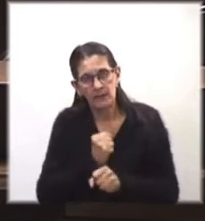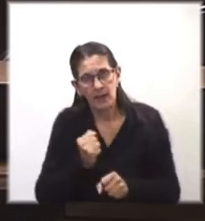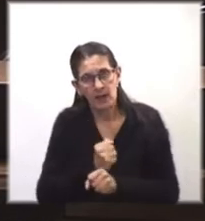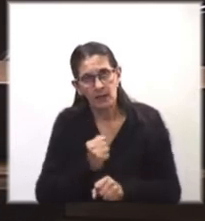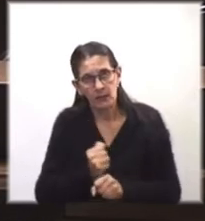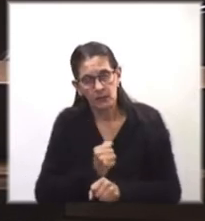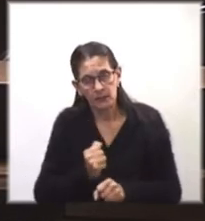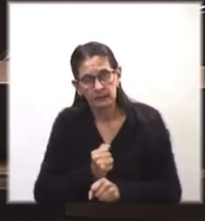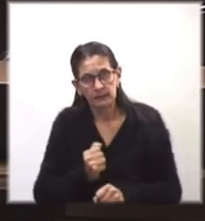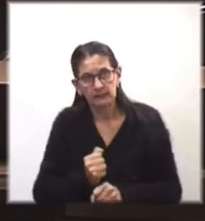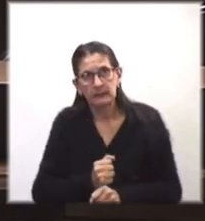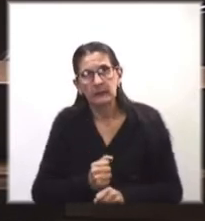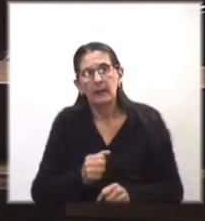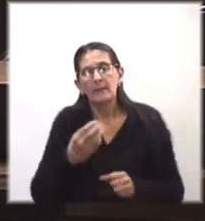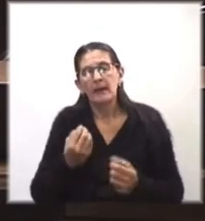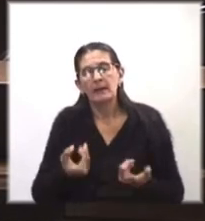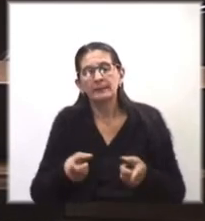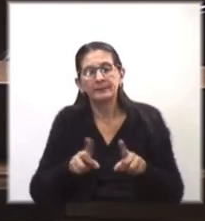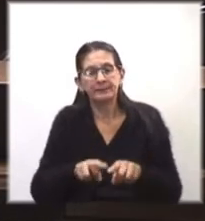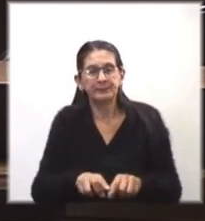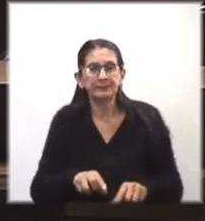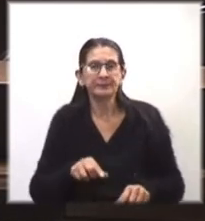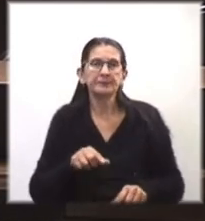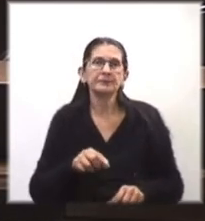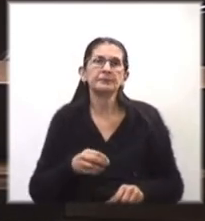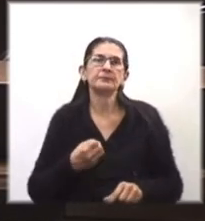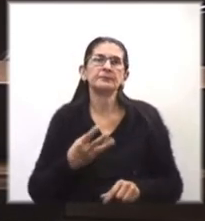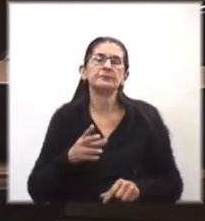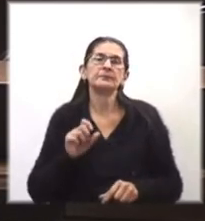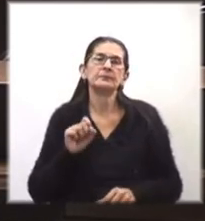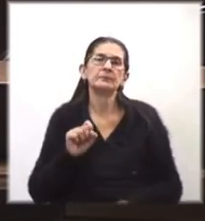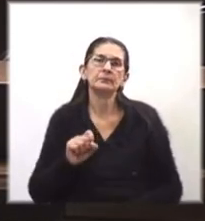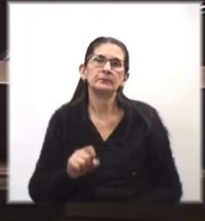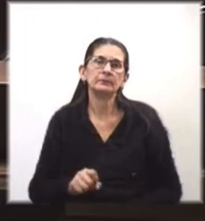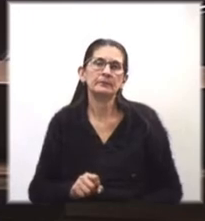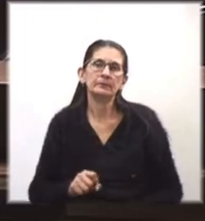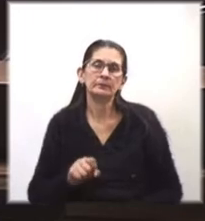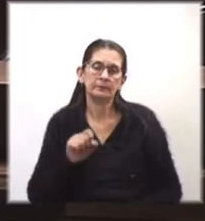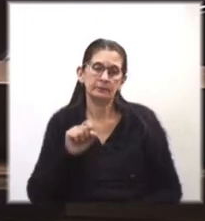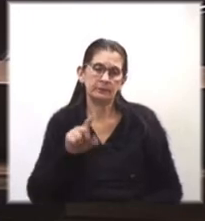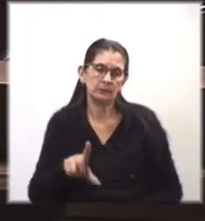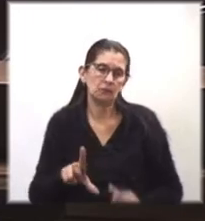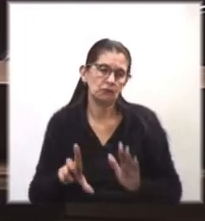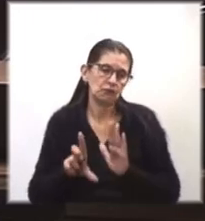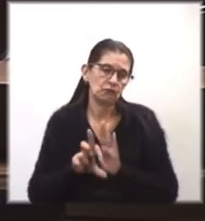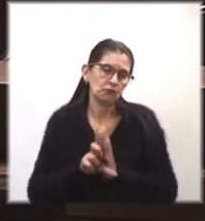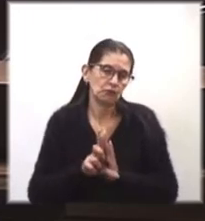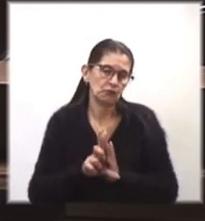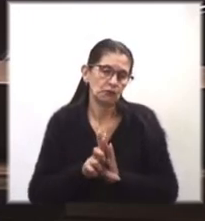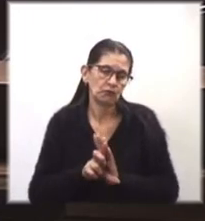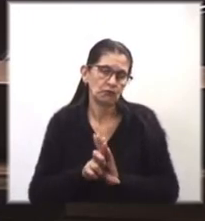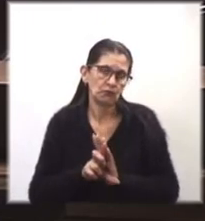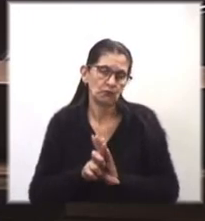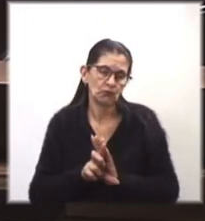en términos de reivindicación de su legítima